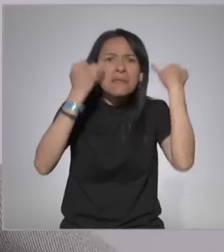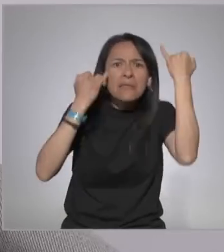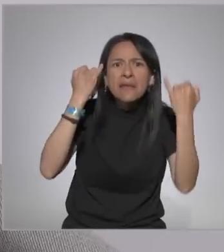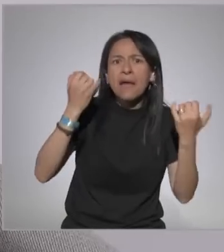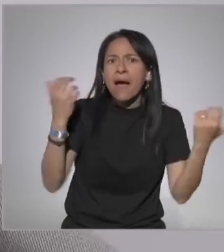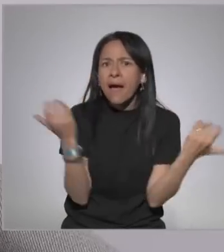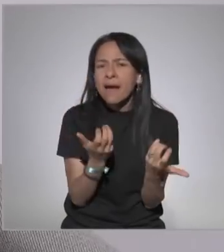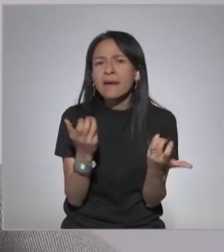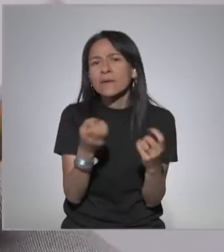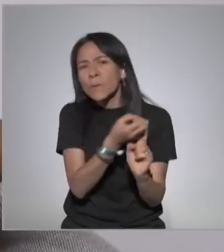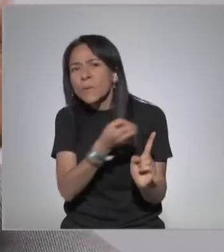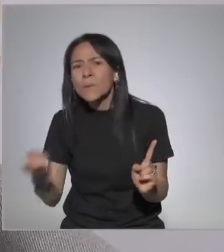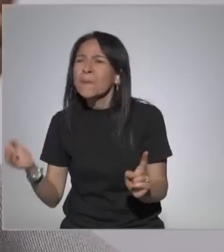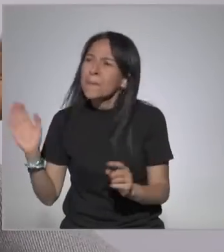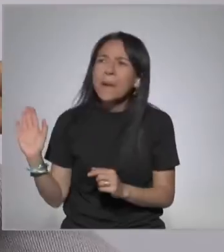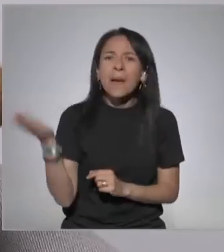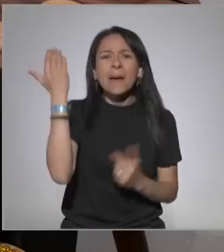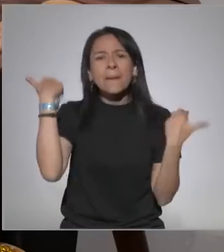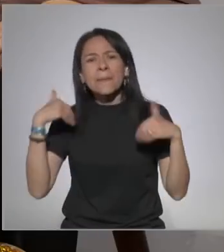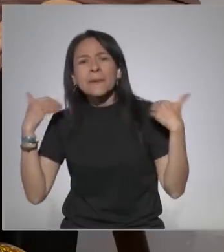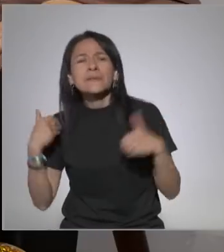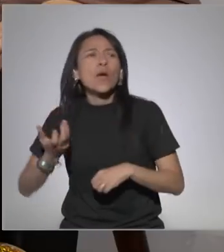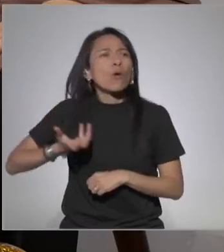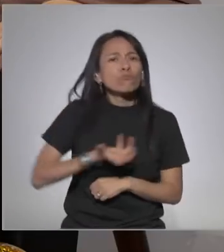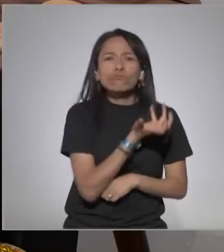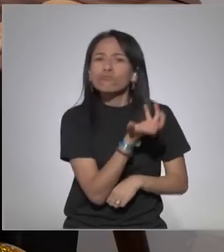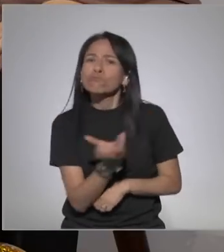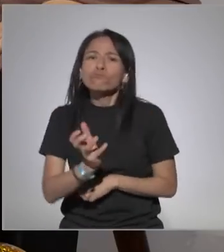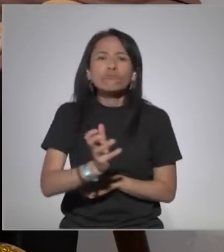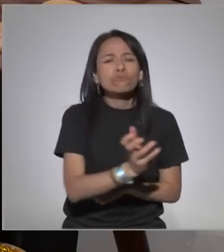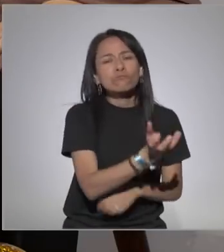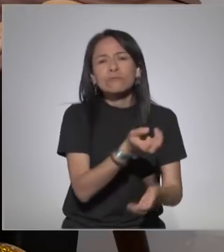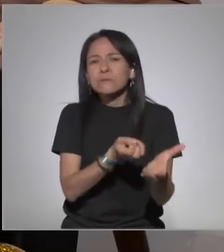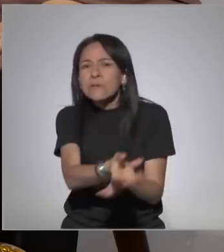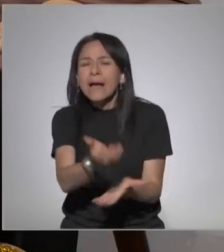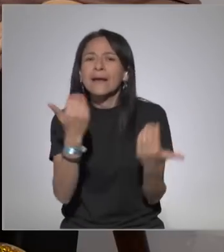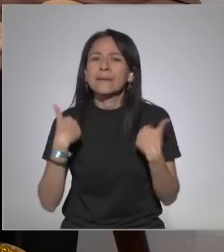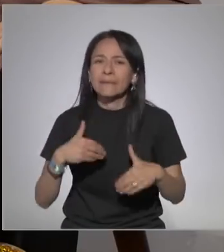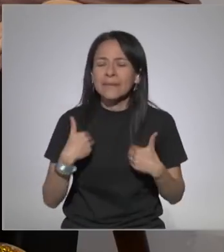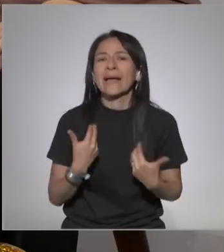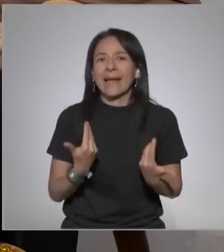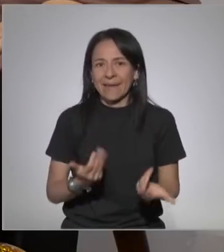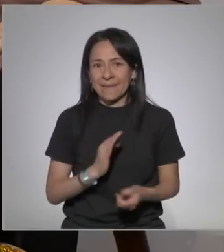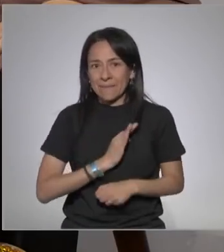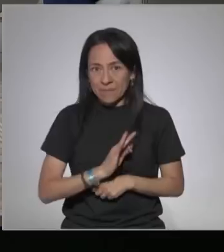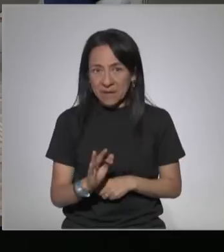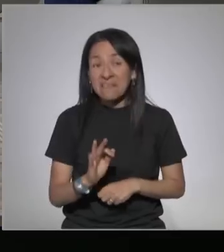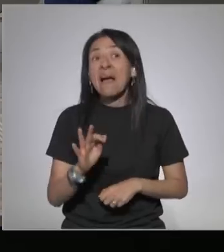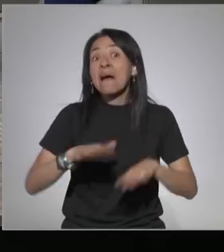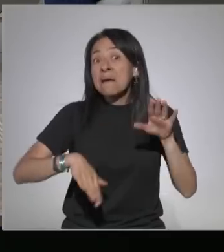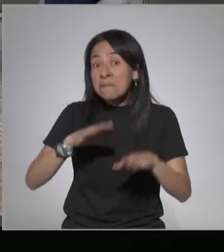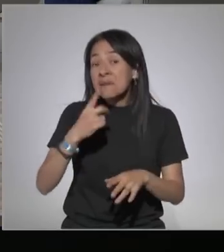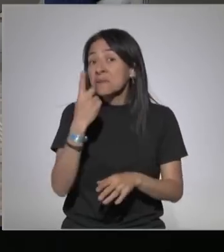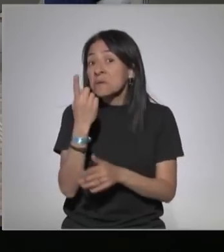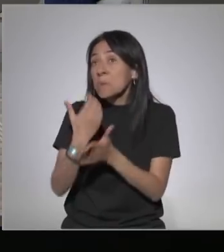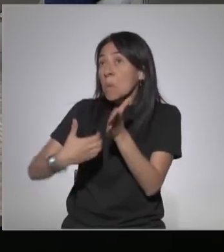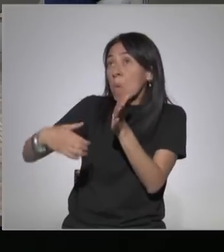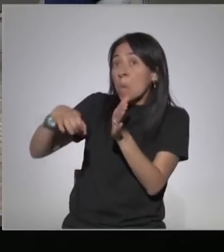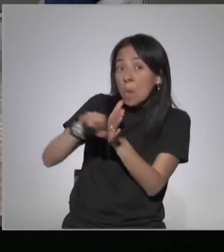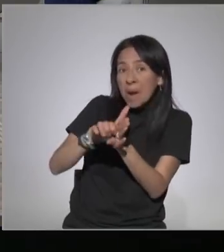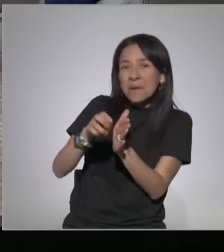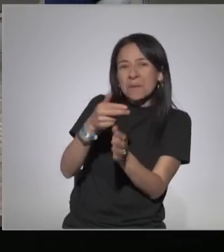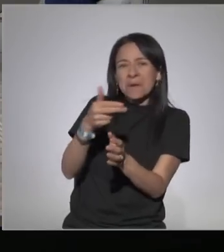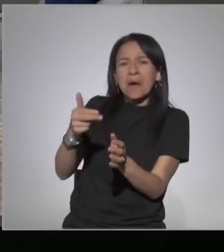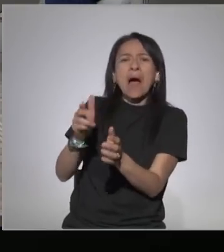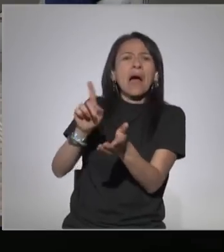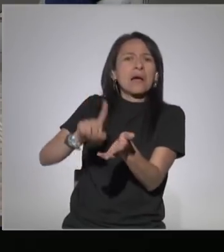excursiones, salidas colectivas, y entonces se quedan 4 personas en una habitación, y